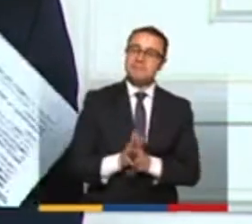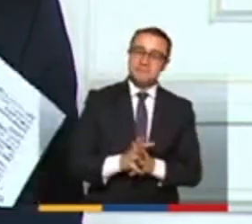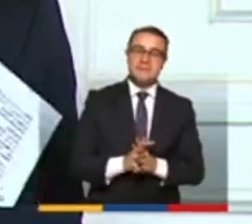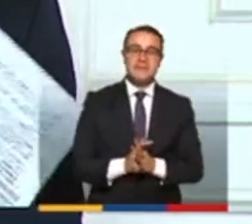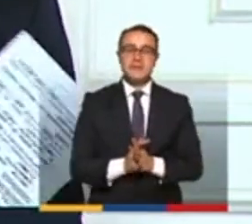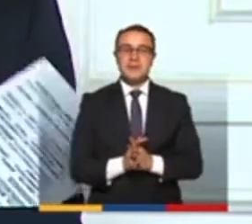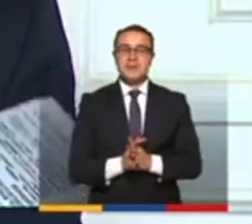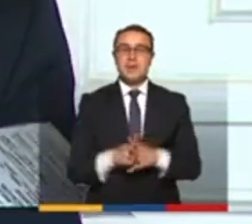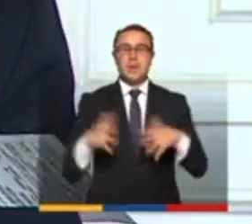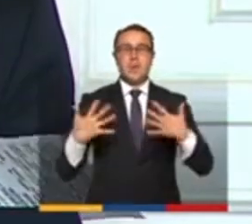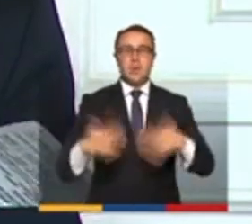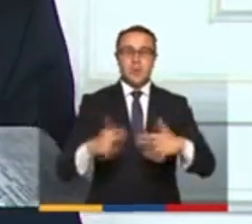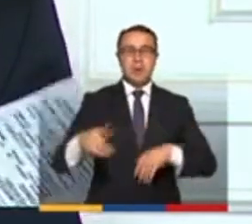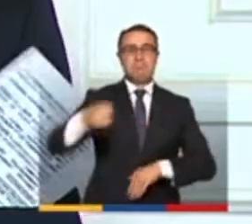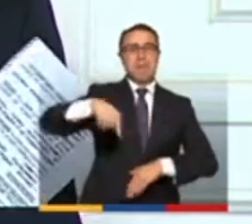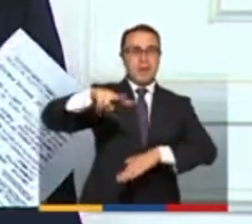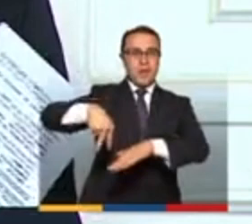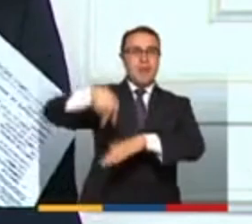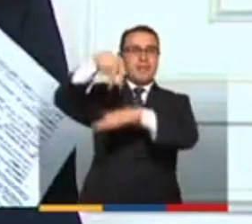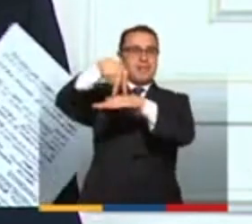El eje duro de Nariño.